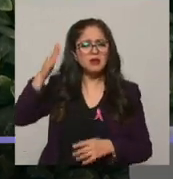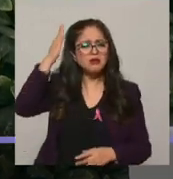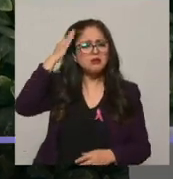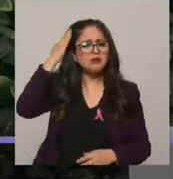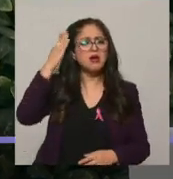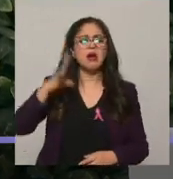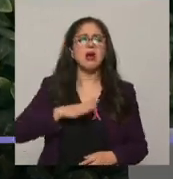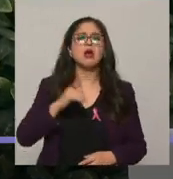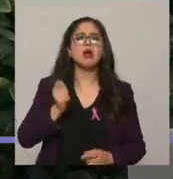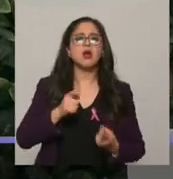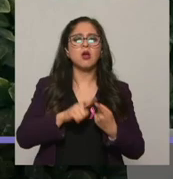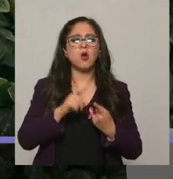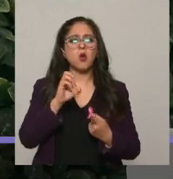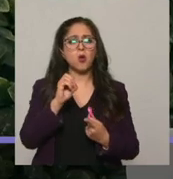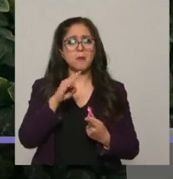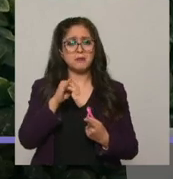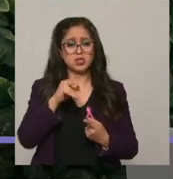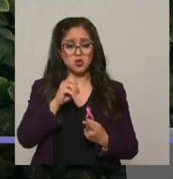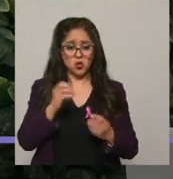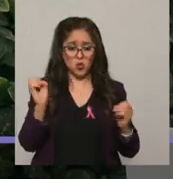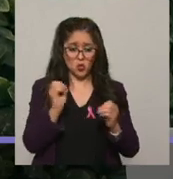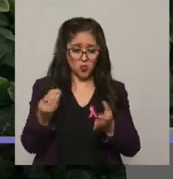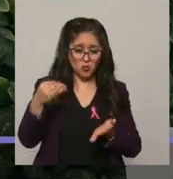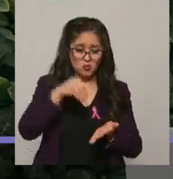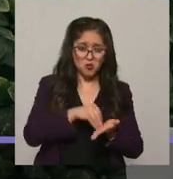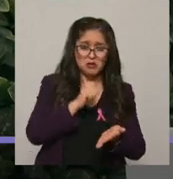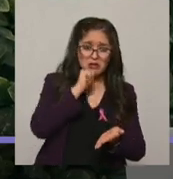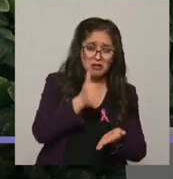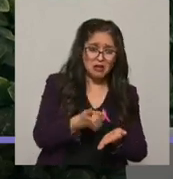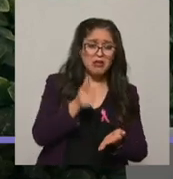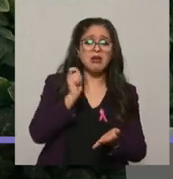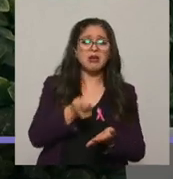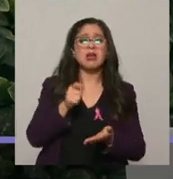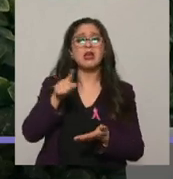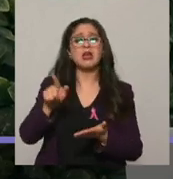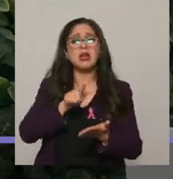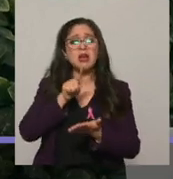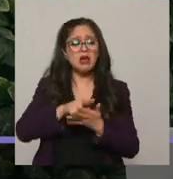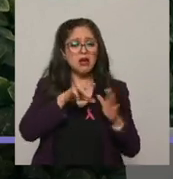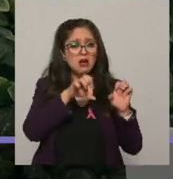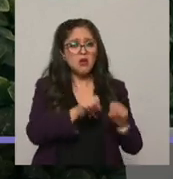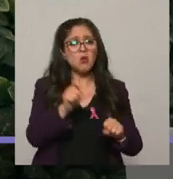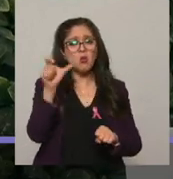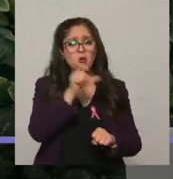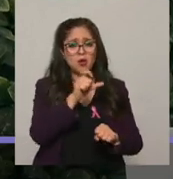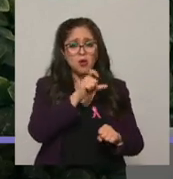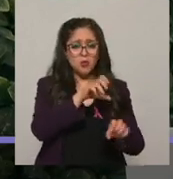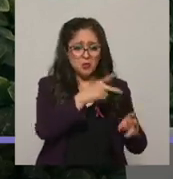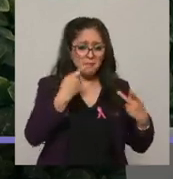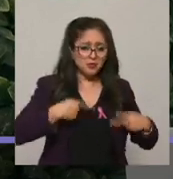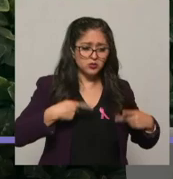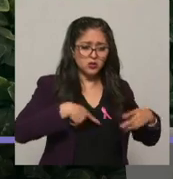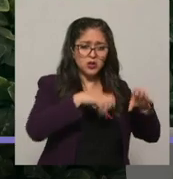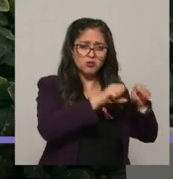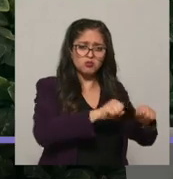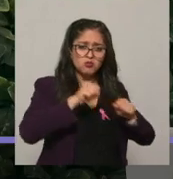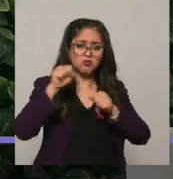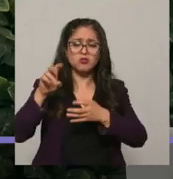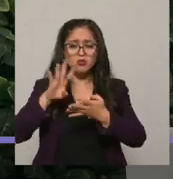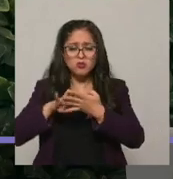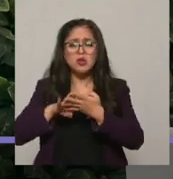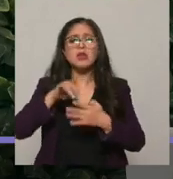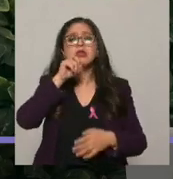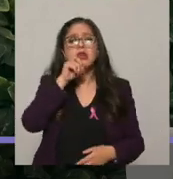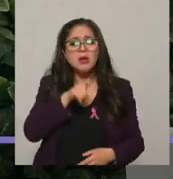tenemos desde omisiones que tienen que ver con la legalidad de las detenciones, omisiones que tienen que ver con brindar medidas